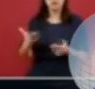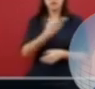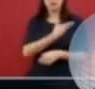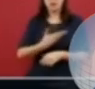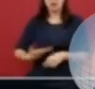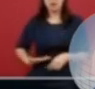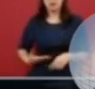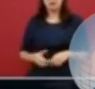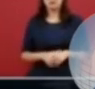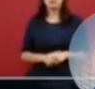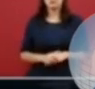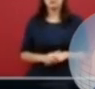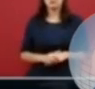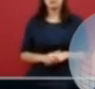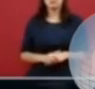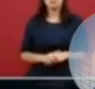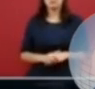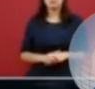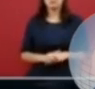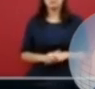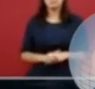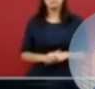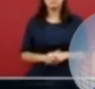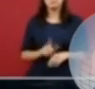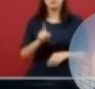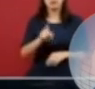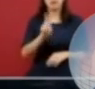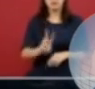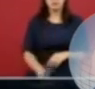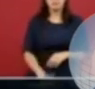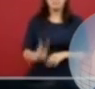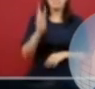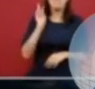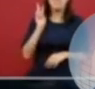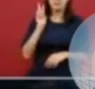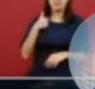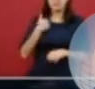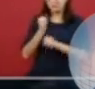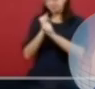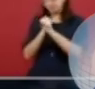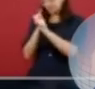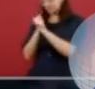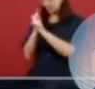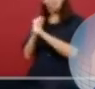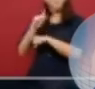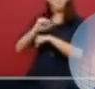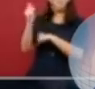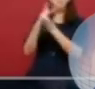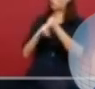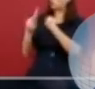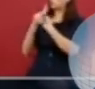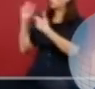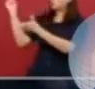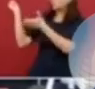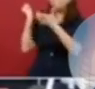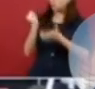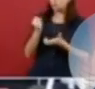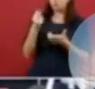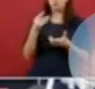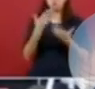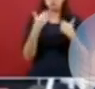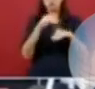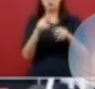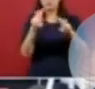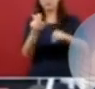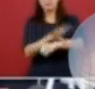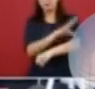García, de la agencia Infocel y del portal Sentido Común. El viernes nos solicitó investigar cuánta inversión extranjera había en el sector petrolero,